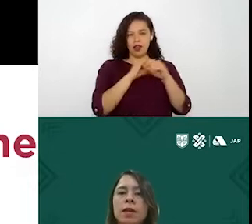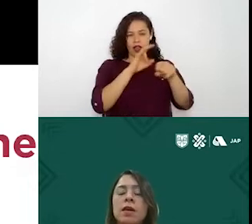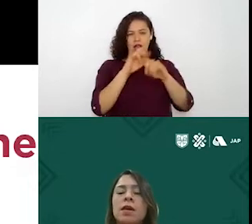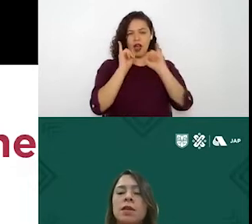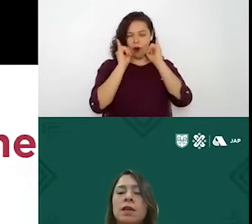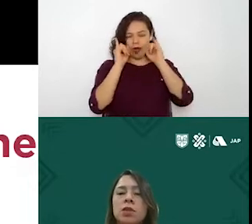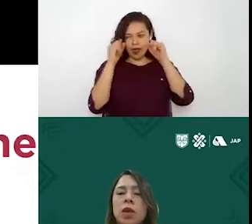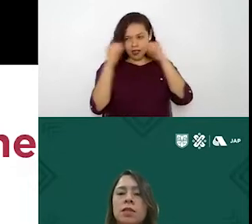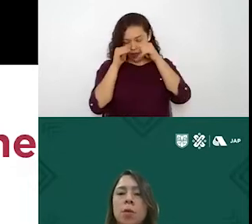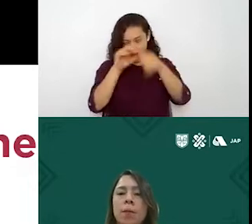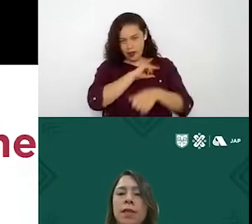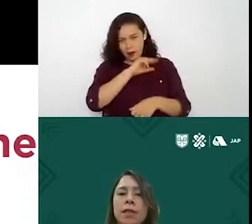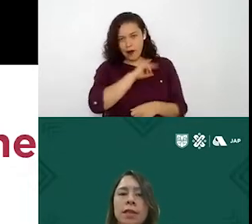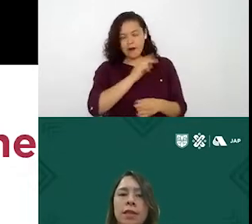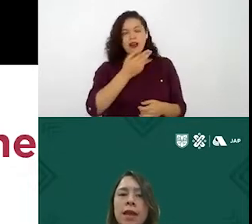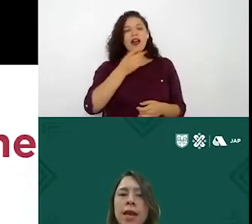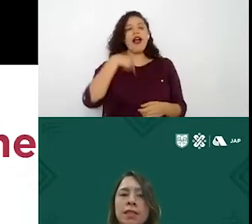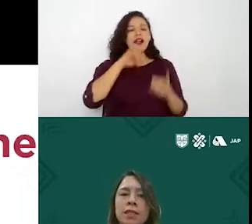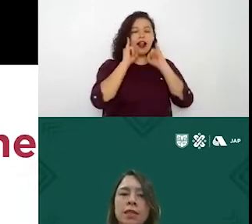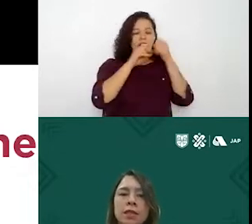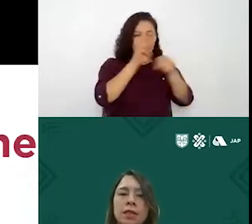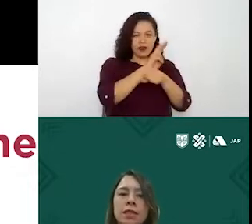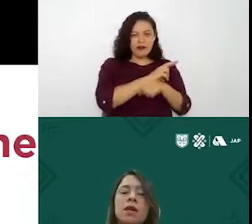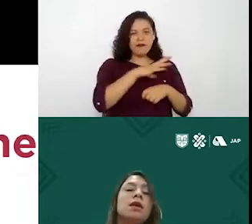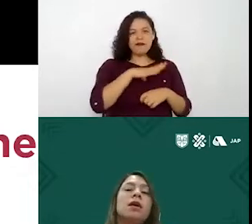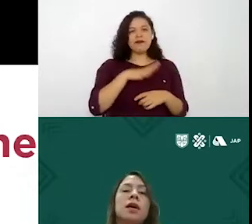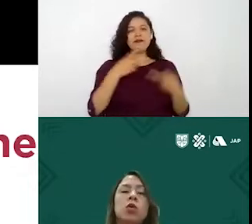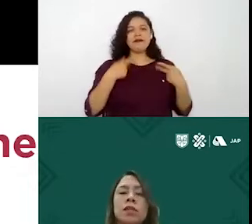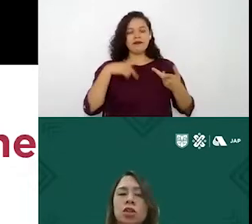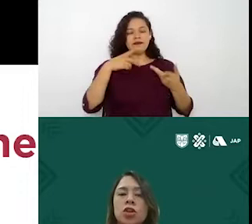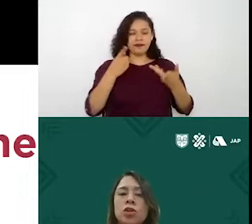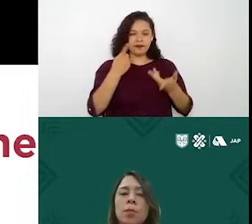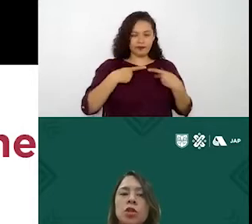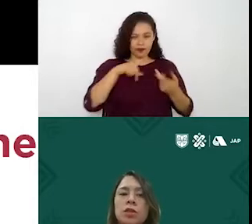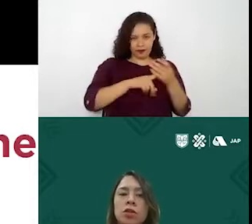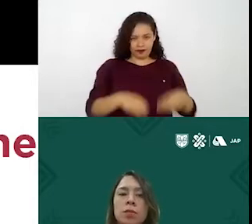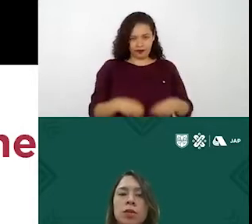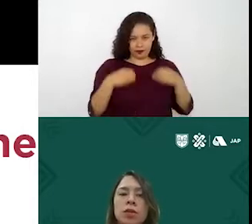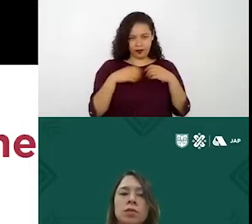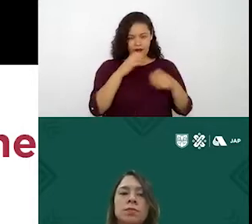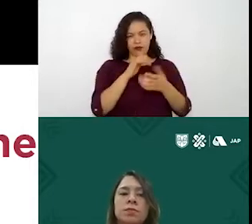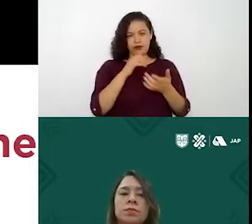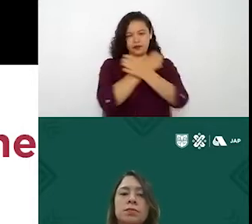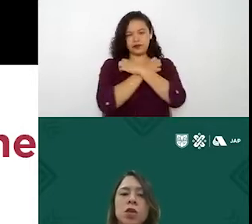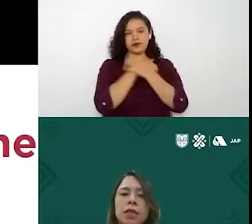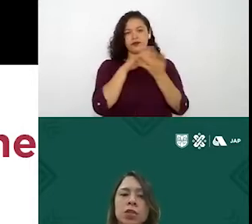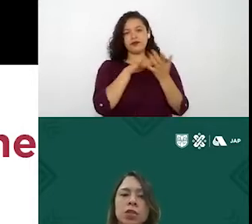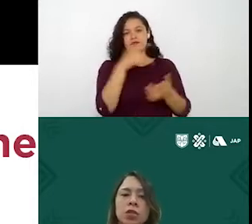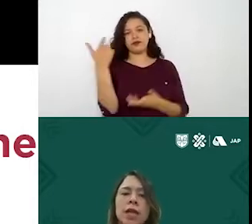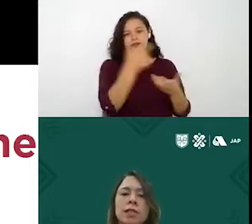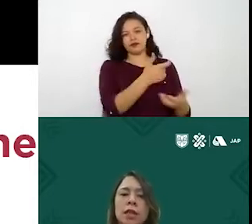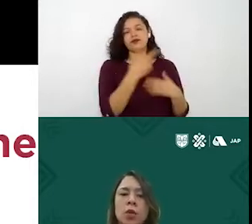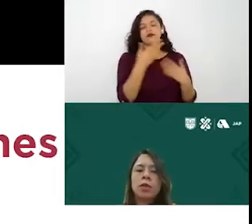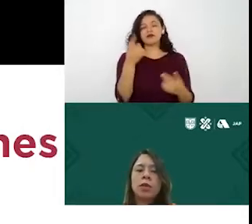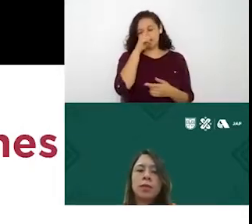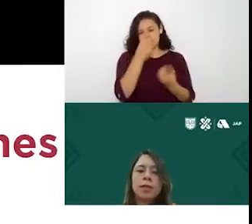Privada de las cuales comprenden a las estancias educación apoyos económicos orientación